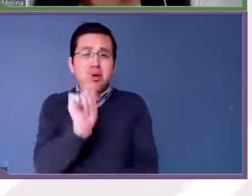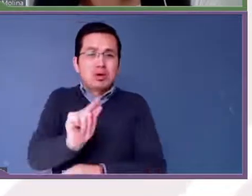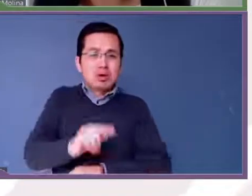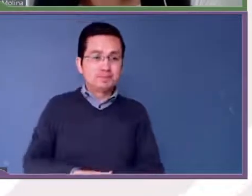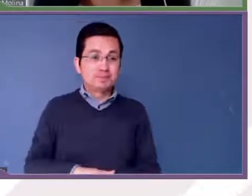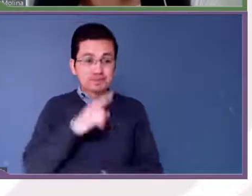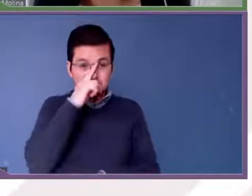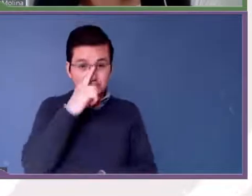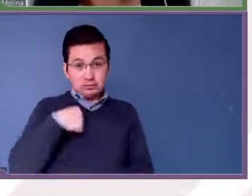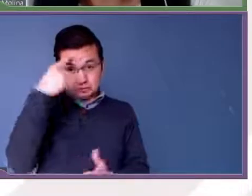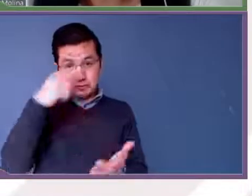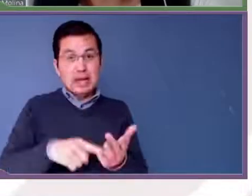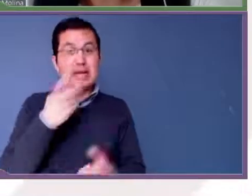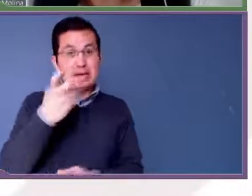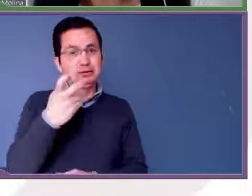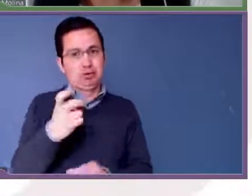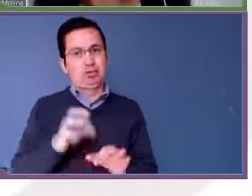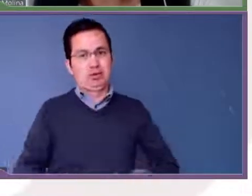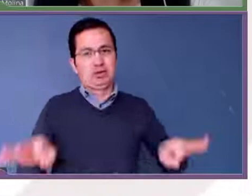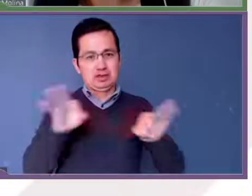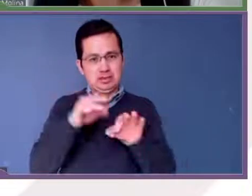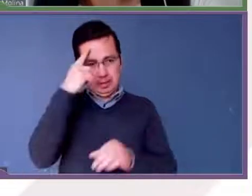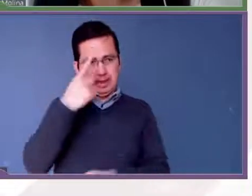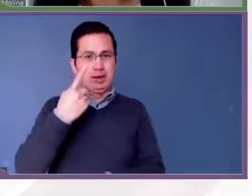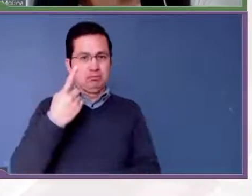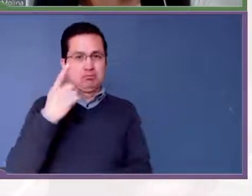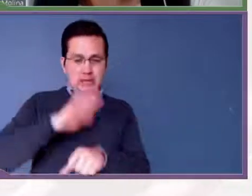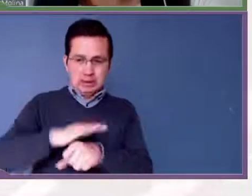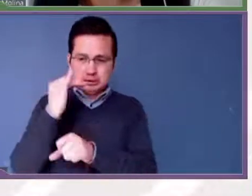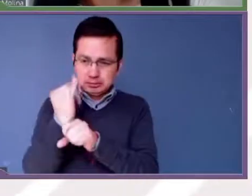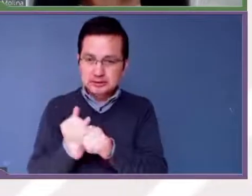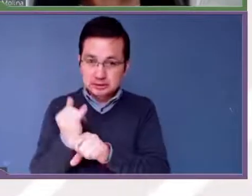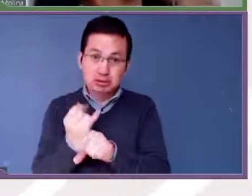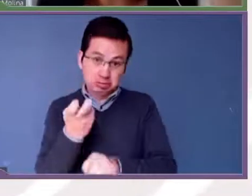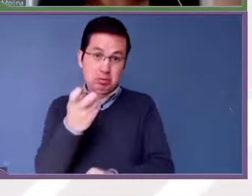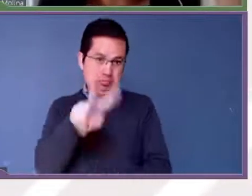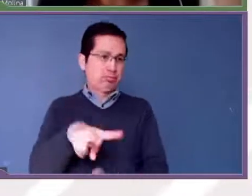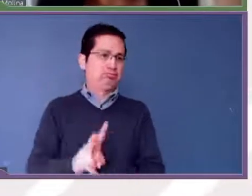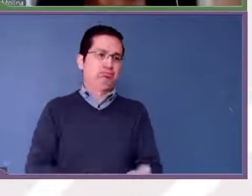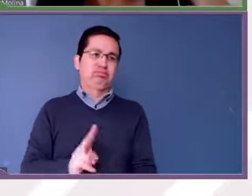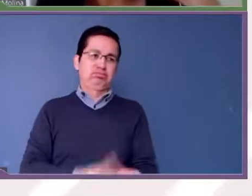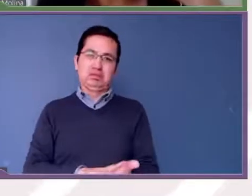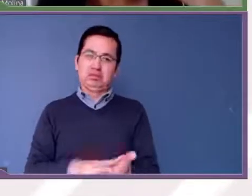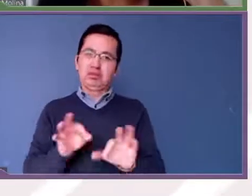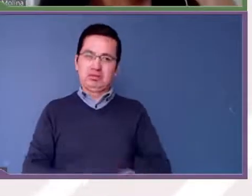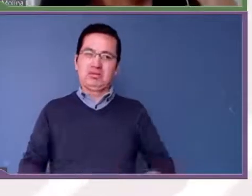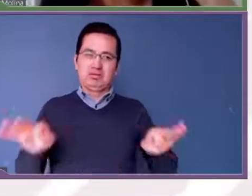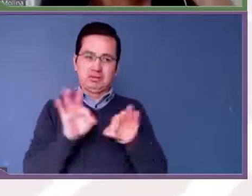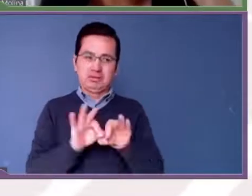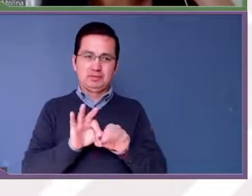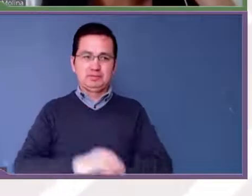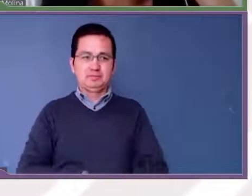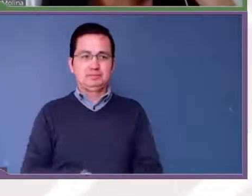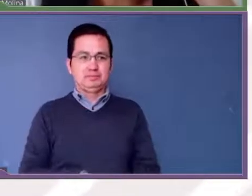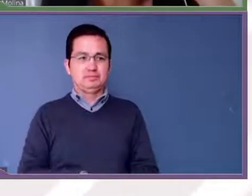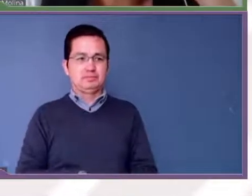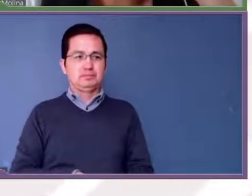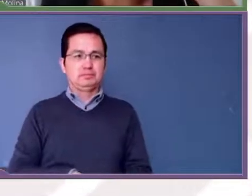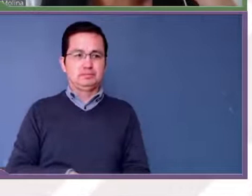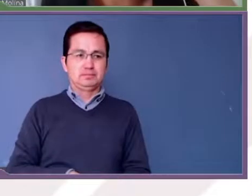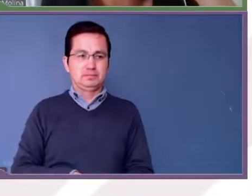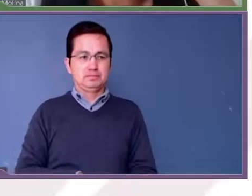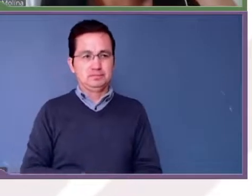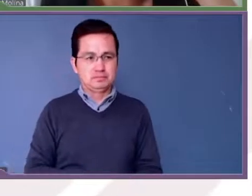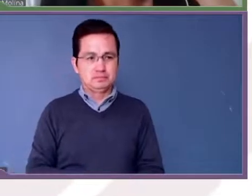como institución o como grupo, investigación, etcétera, vale la pena considerarlo para futuras